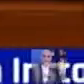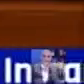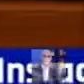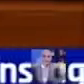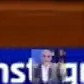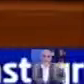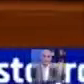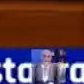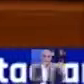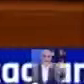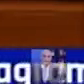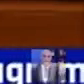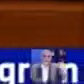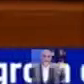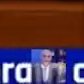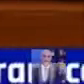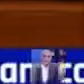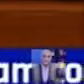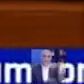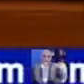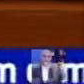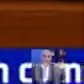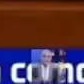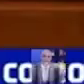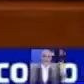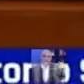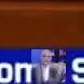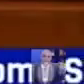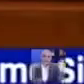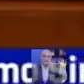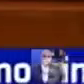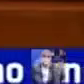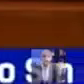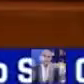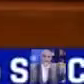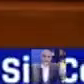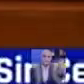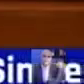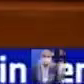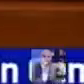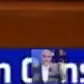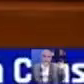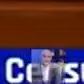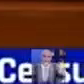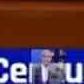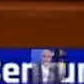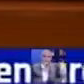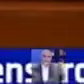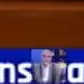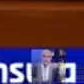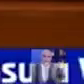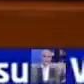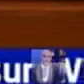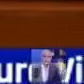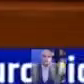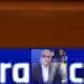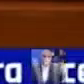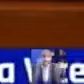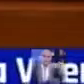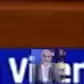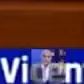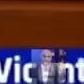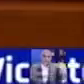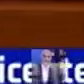Fórmula de Ciro Gómez Leiva a despotricar contra la Cuarta Transformación y a lloriquear, porque hay que ver que